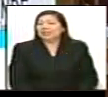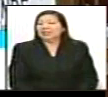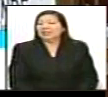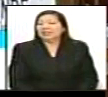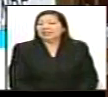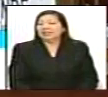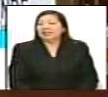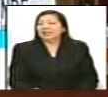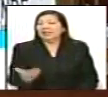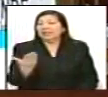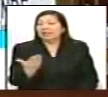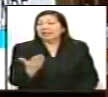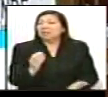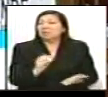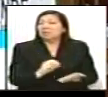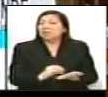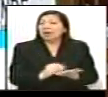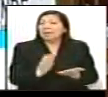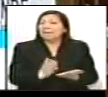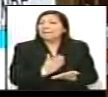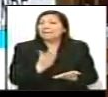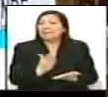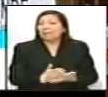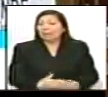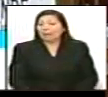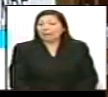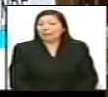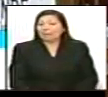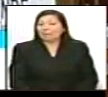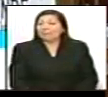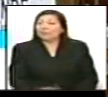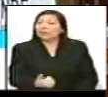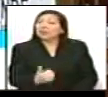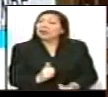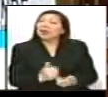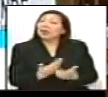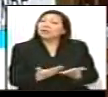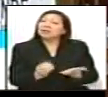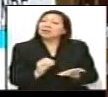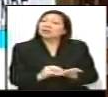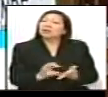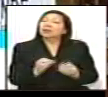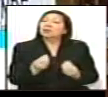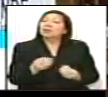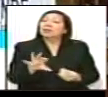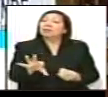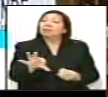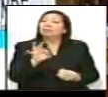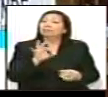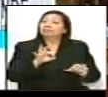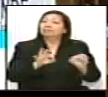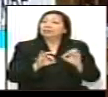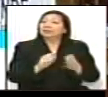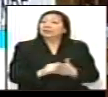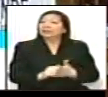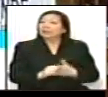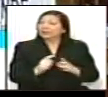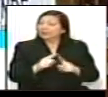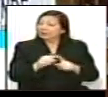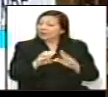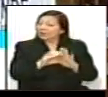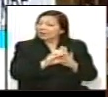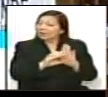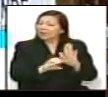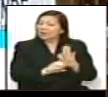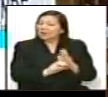yo creo que traería más problemas que soluciones y que implicaría, entre otras cosas, cambiar la manera como elegimos a los magistrados del Tribunal